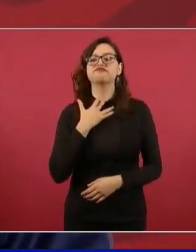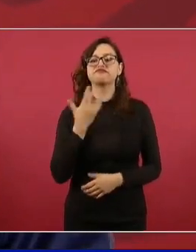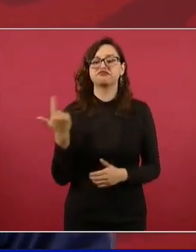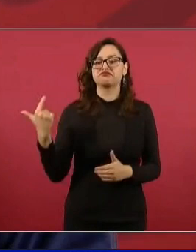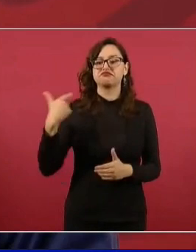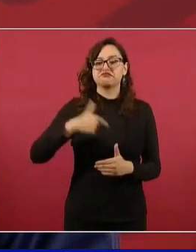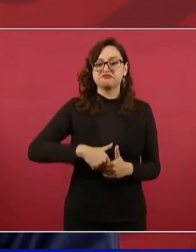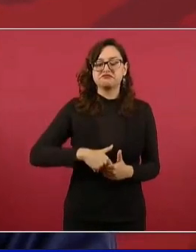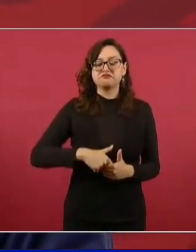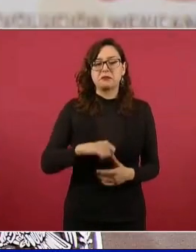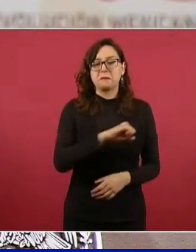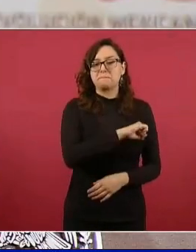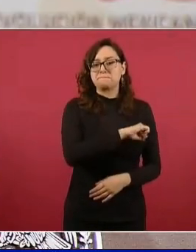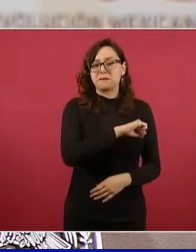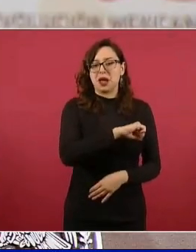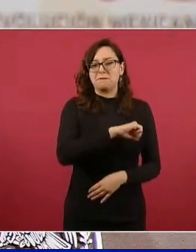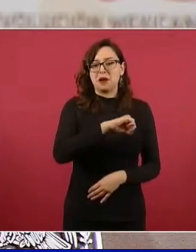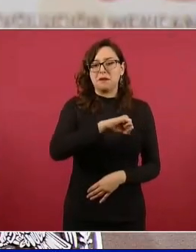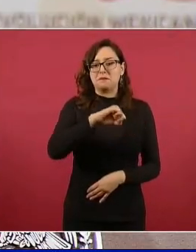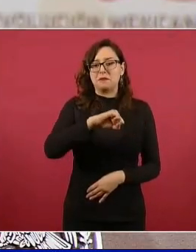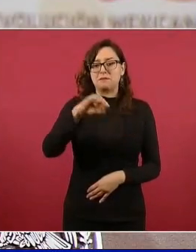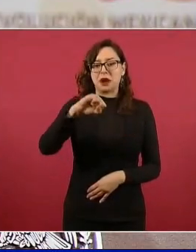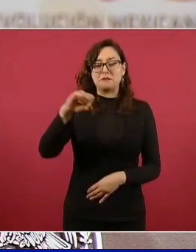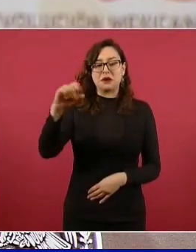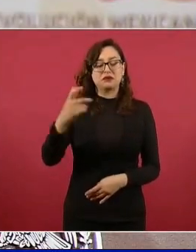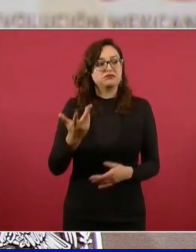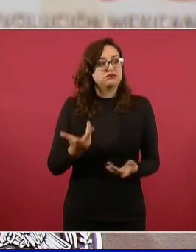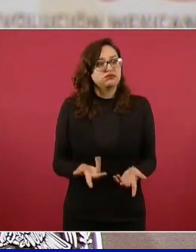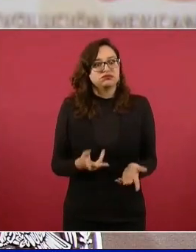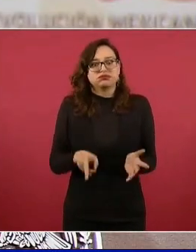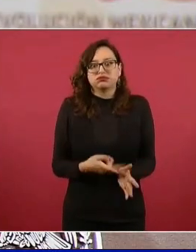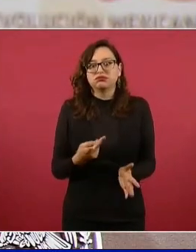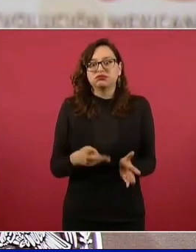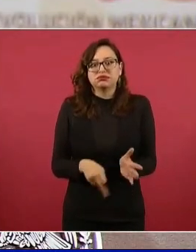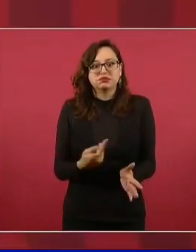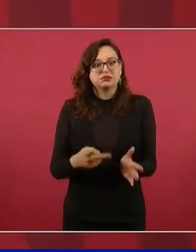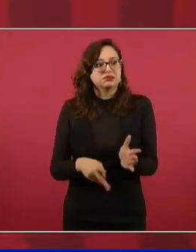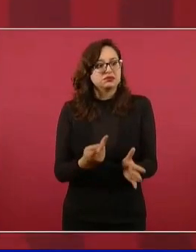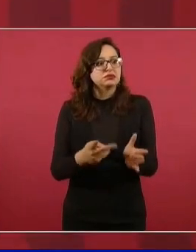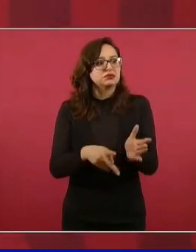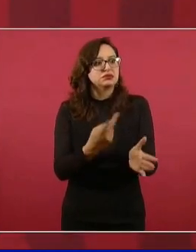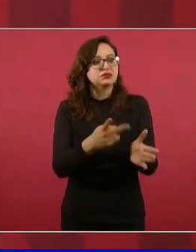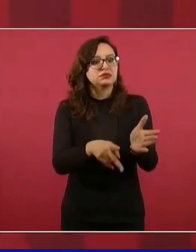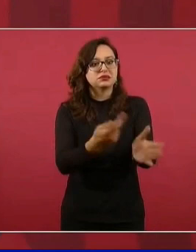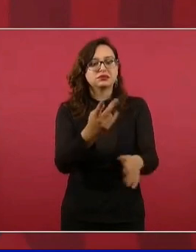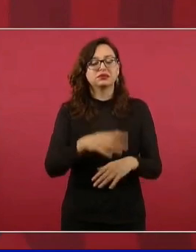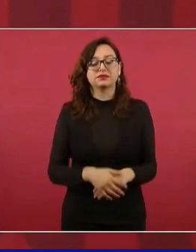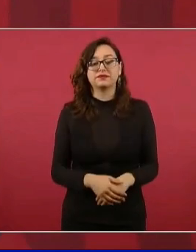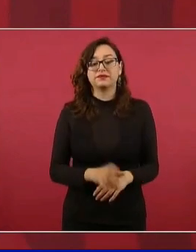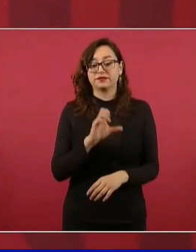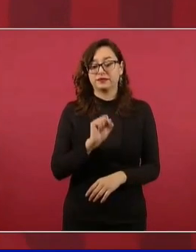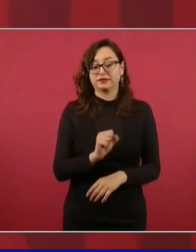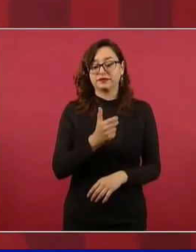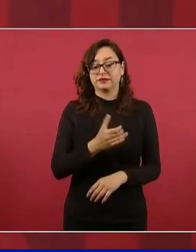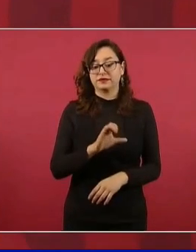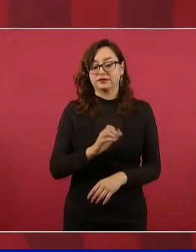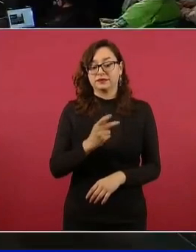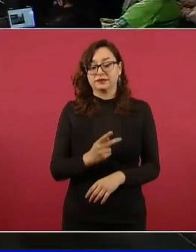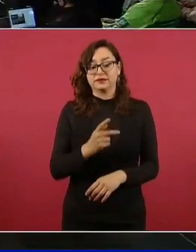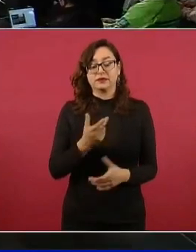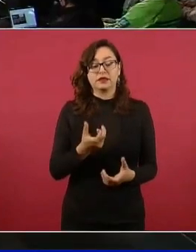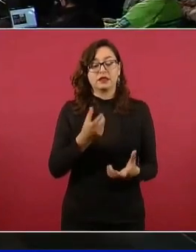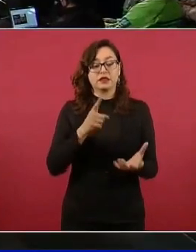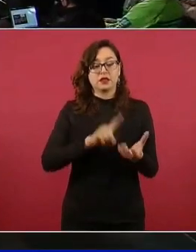y hubo un secretario de Hacienda, aunque parezca increíble, que llegó a decir